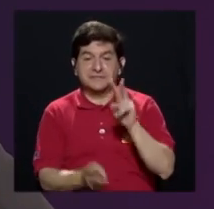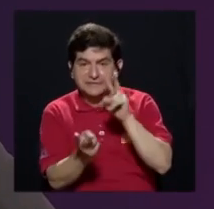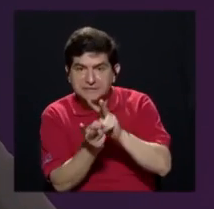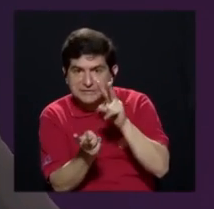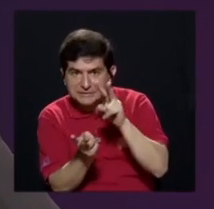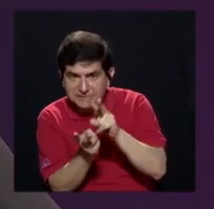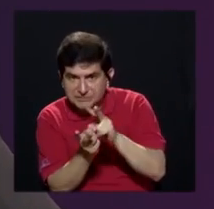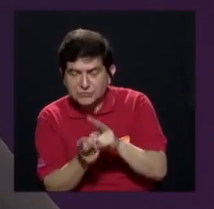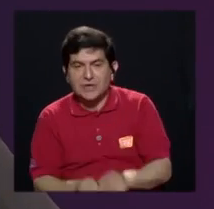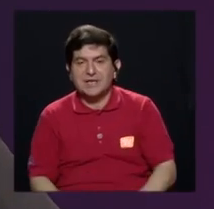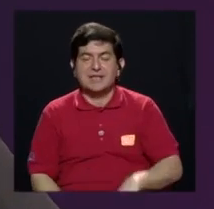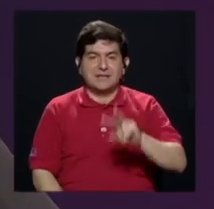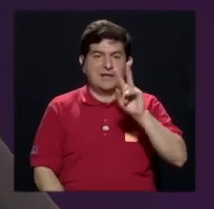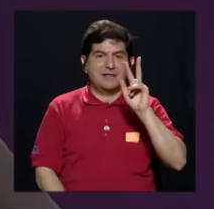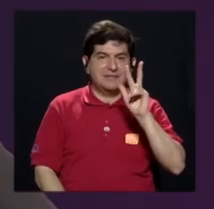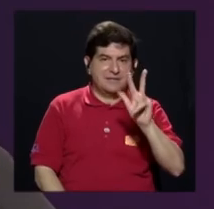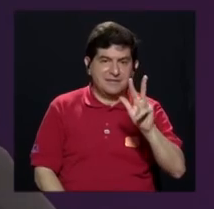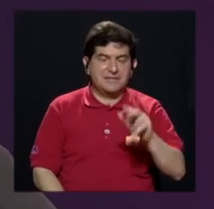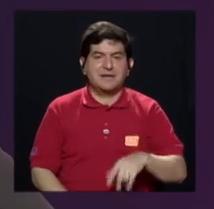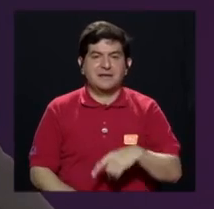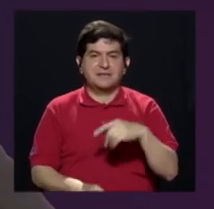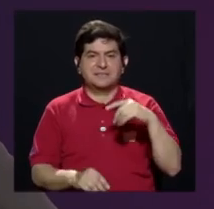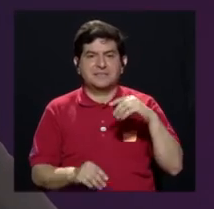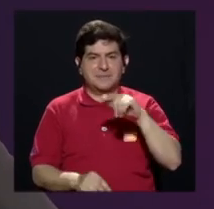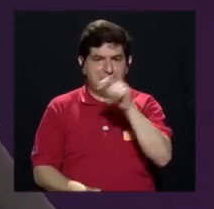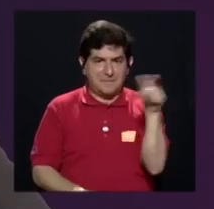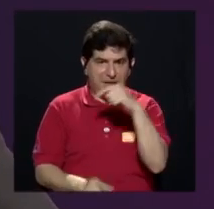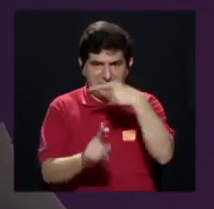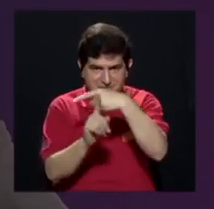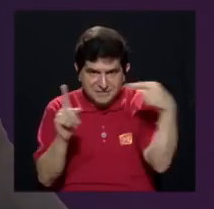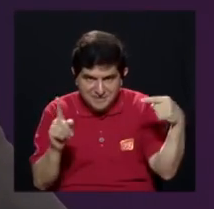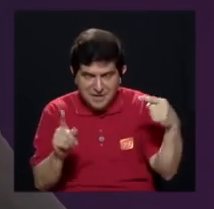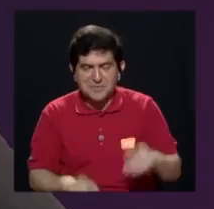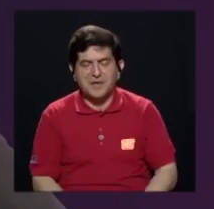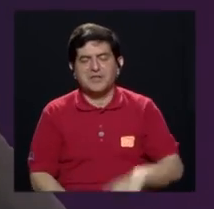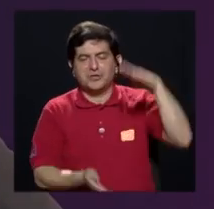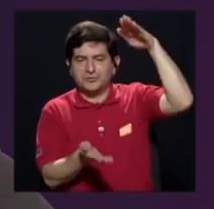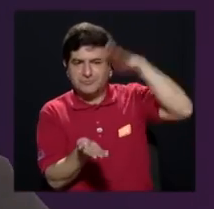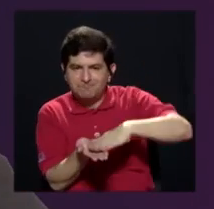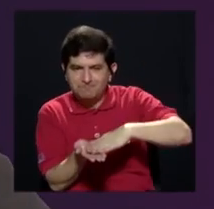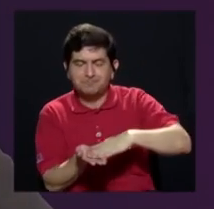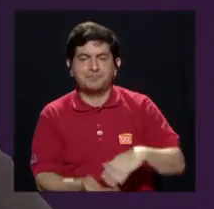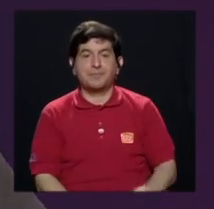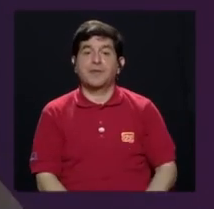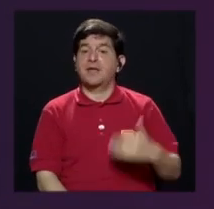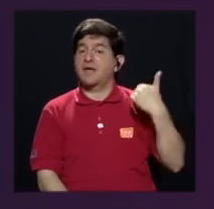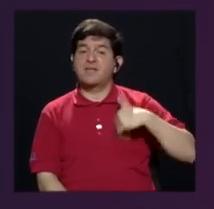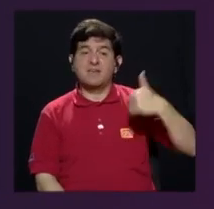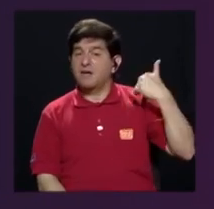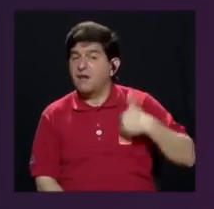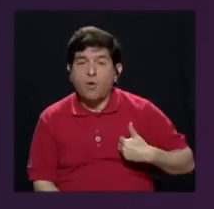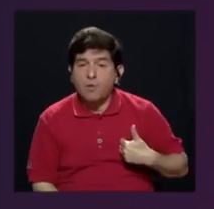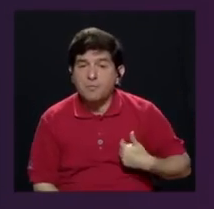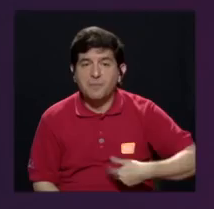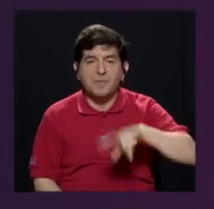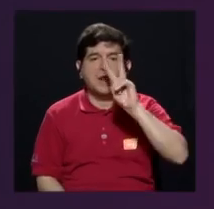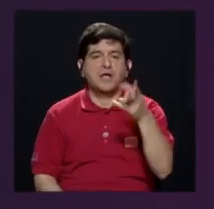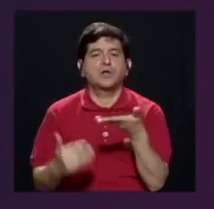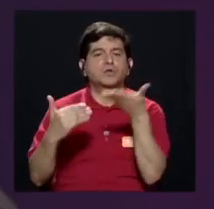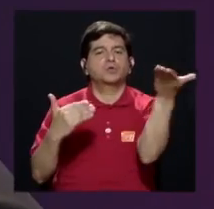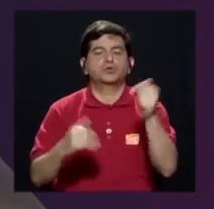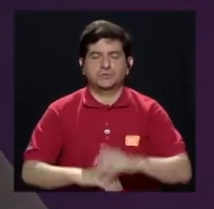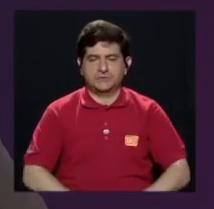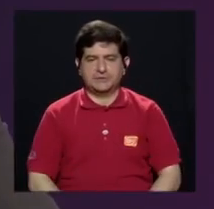que había repuntado en ese segundo trimestre se me cae concomitantemente el varón le pueden suceder dos cosas